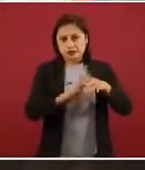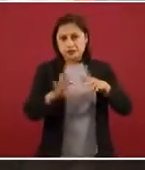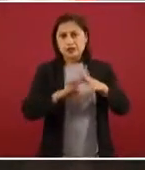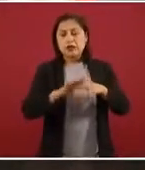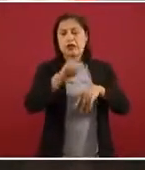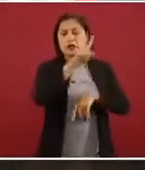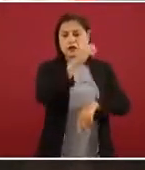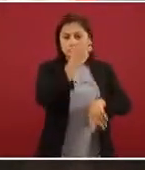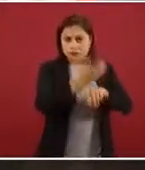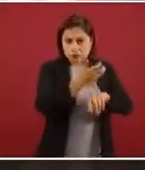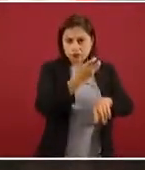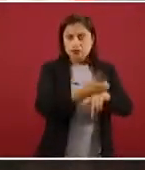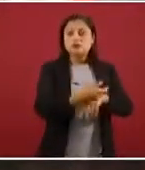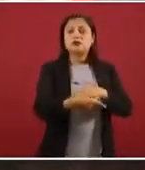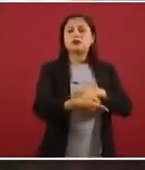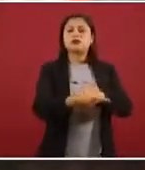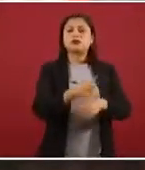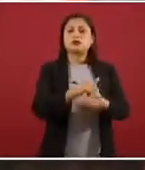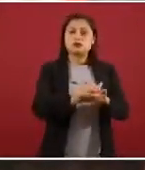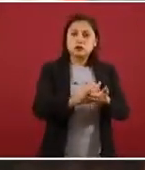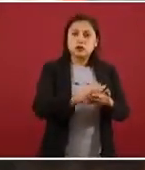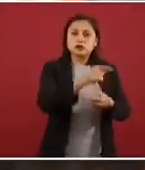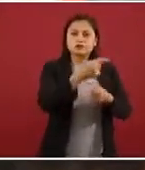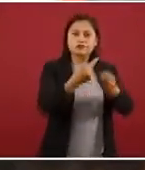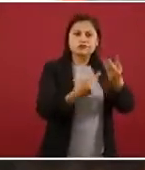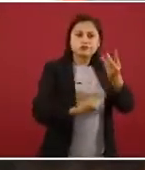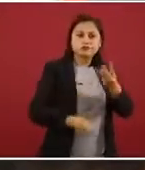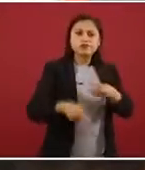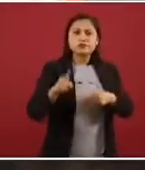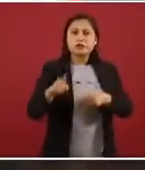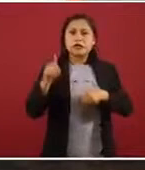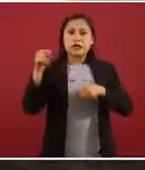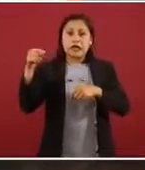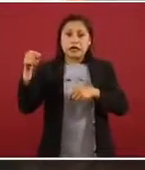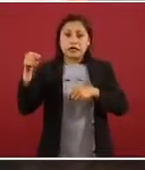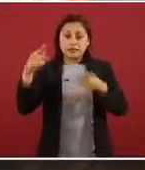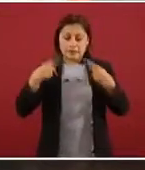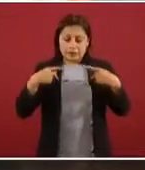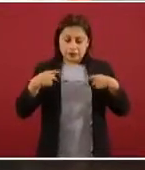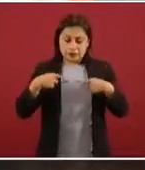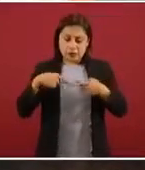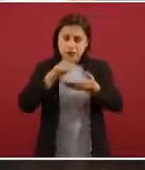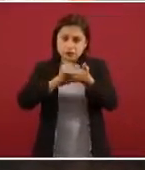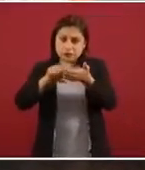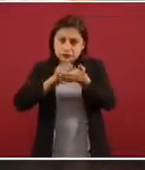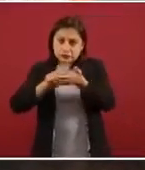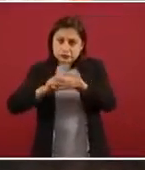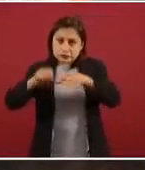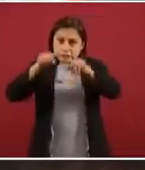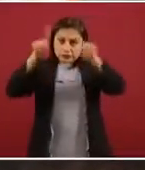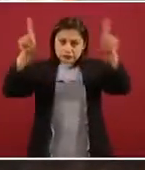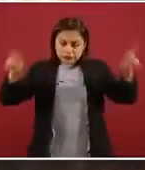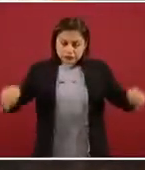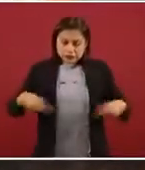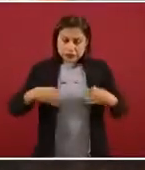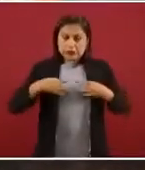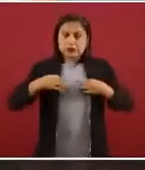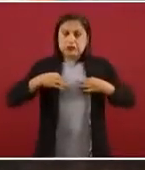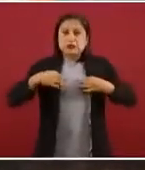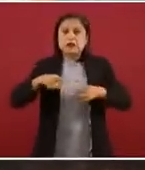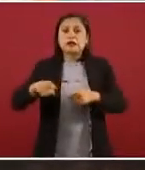dejaron a usted una manta con todas las firmas de los que estuvieron el domingo, hicieron un gran esfuerzo para